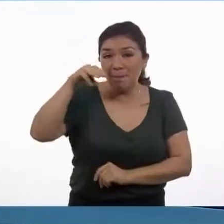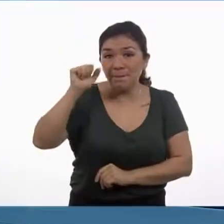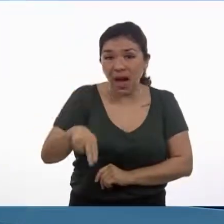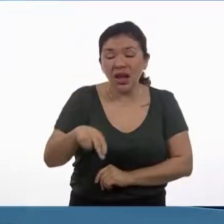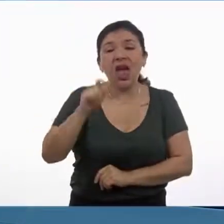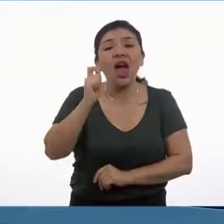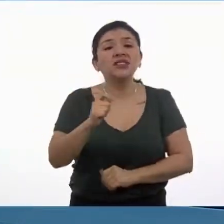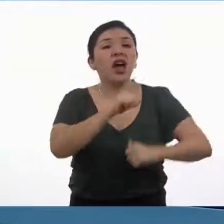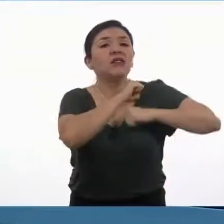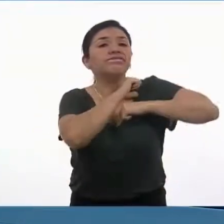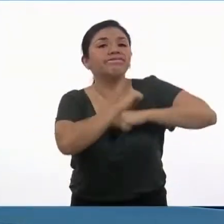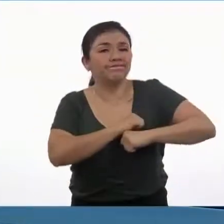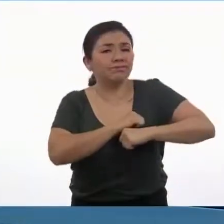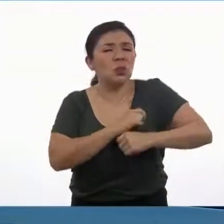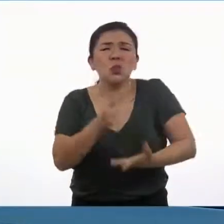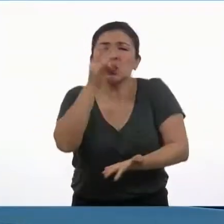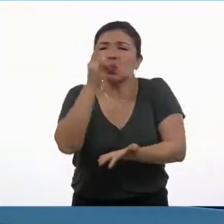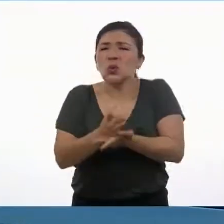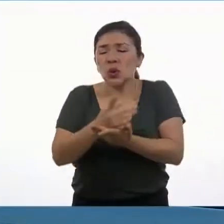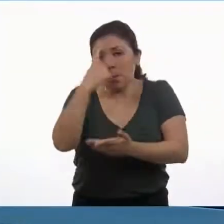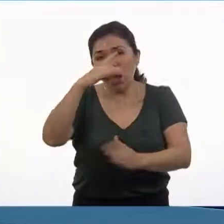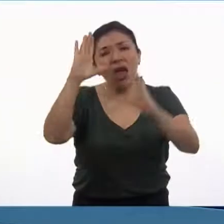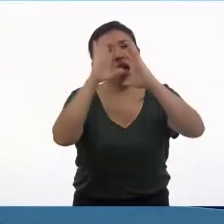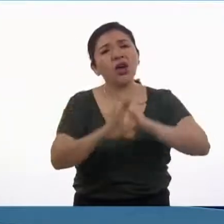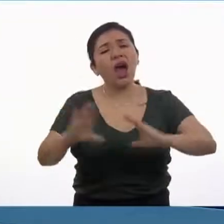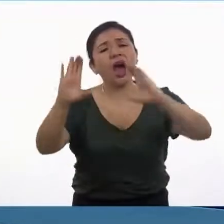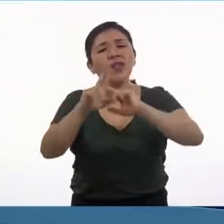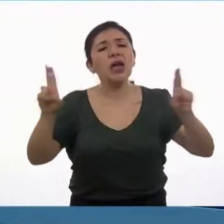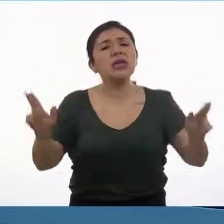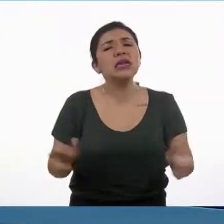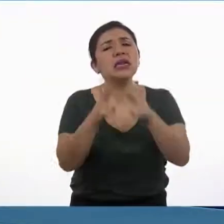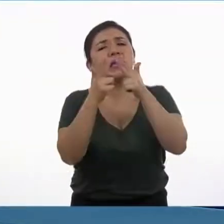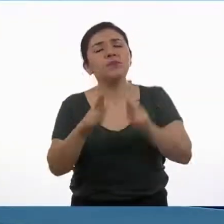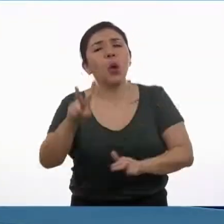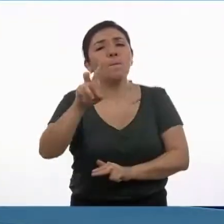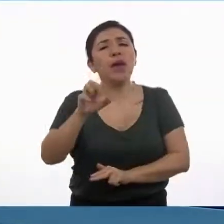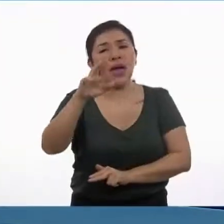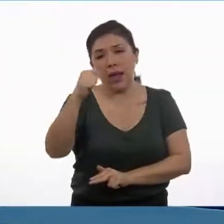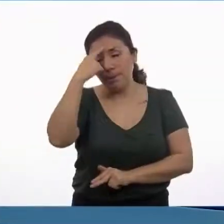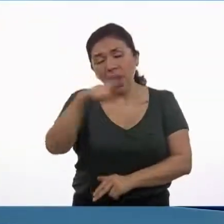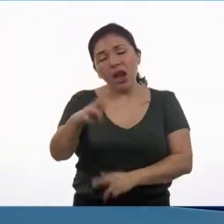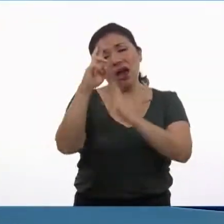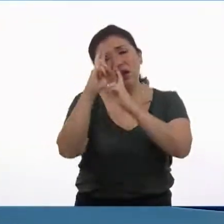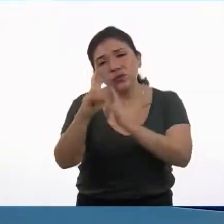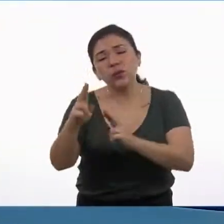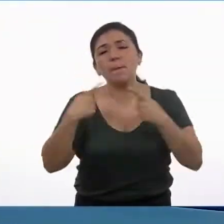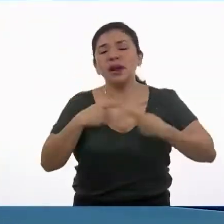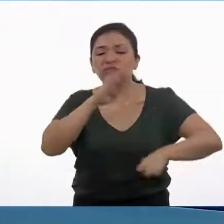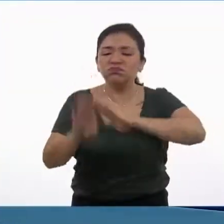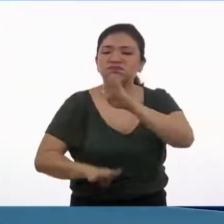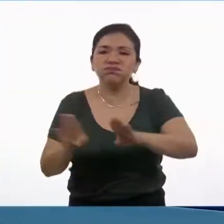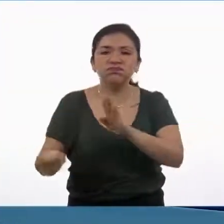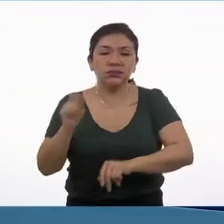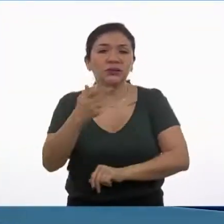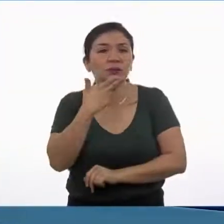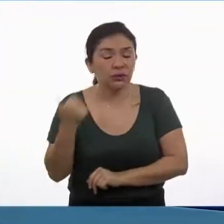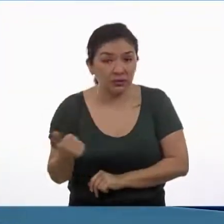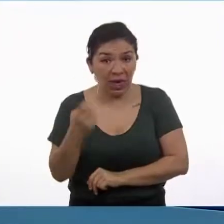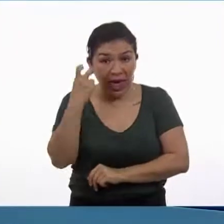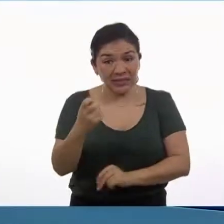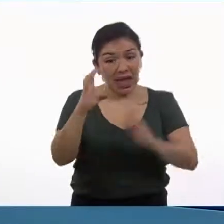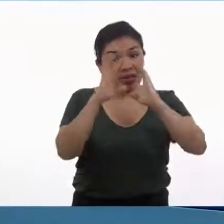el encargado exclusivo de cantar los himnos del Veda para ofrendar los sacrificios. El canto de